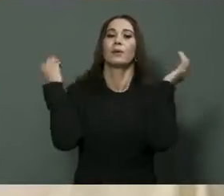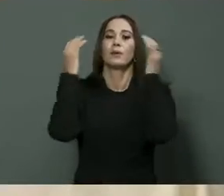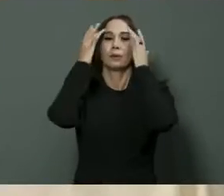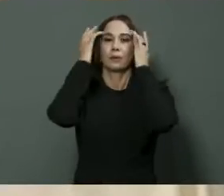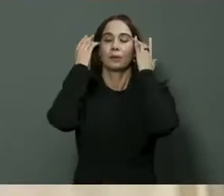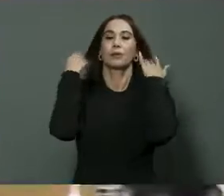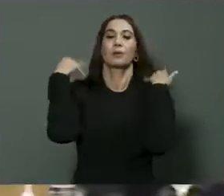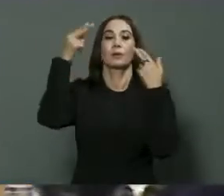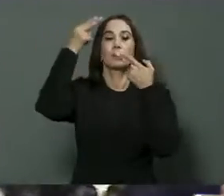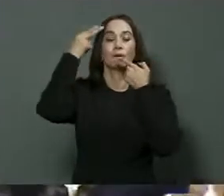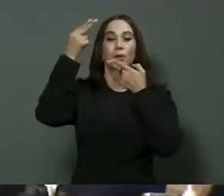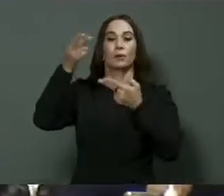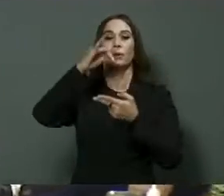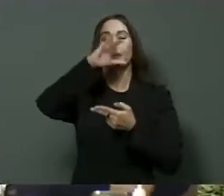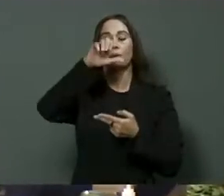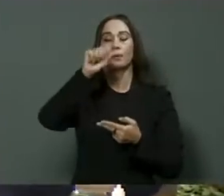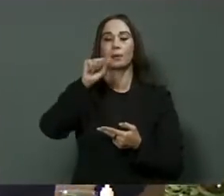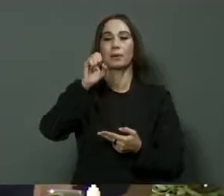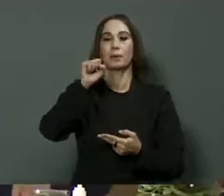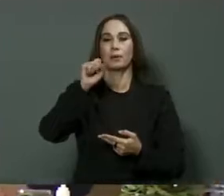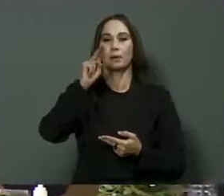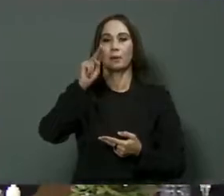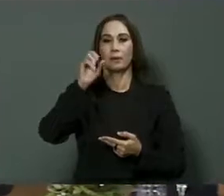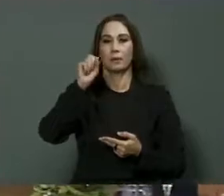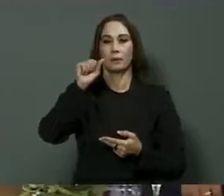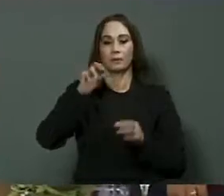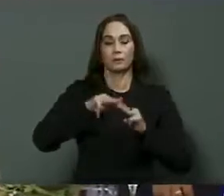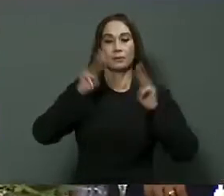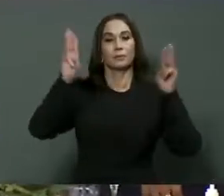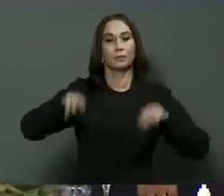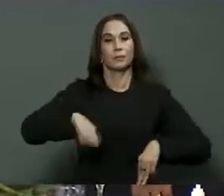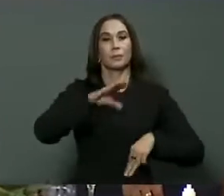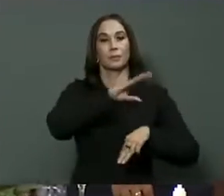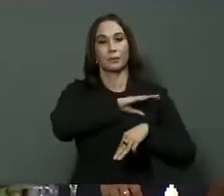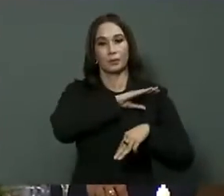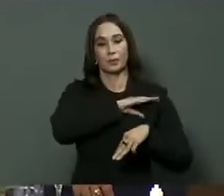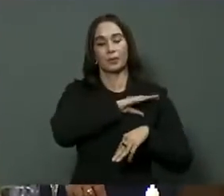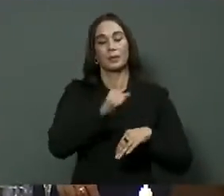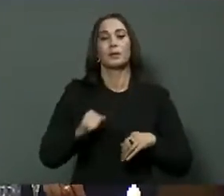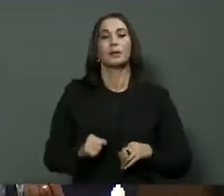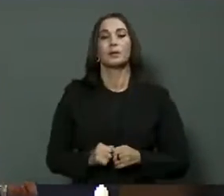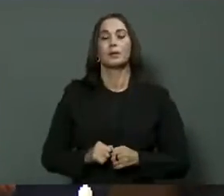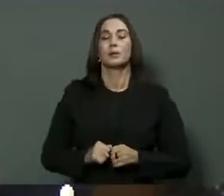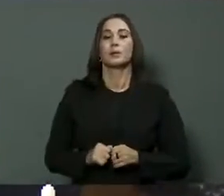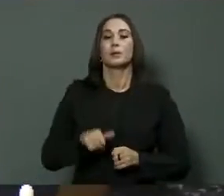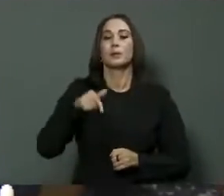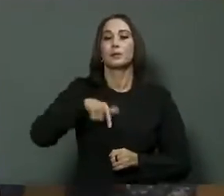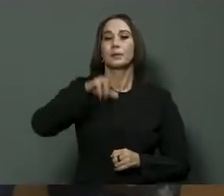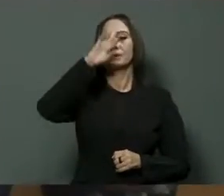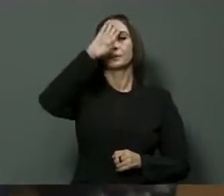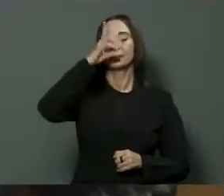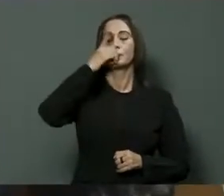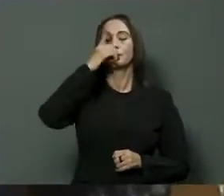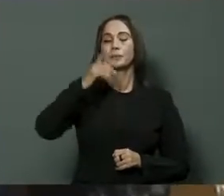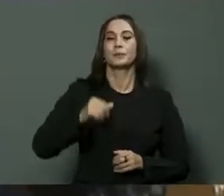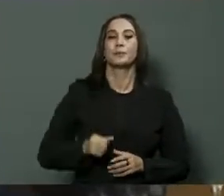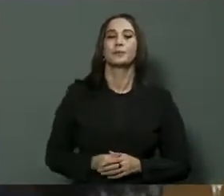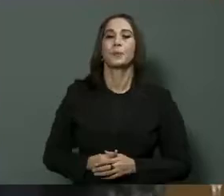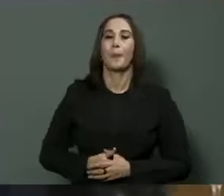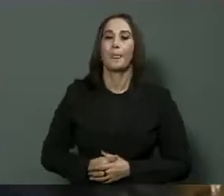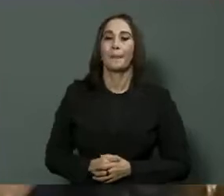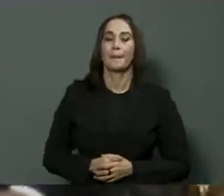Honorable señor Jesús Vázquez Martínez, ministro de Interior y Policía de la República